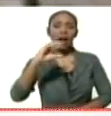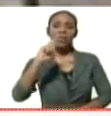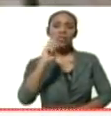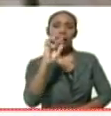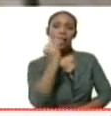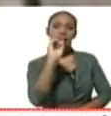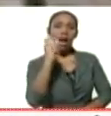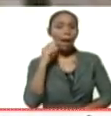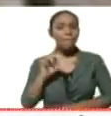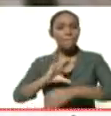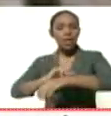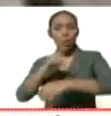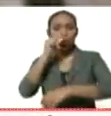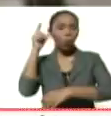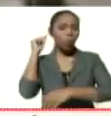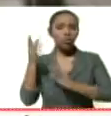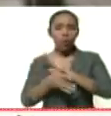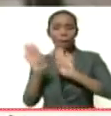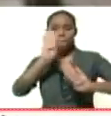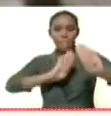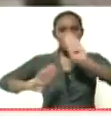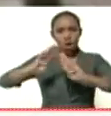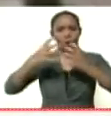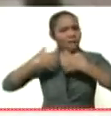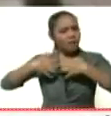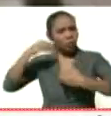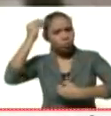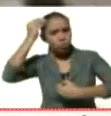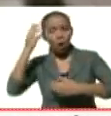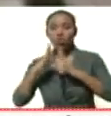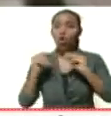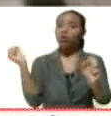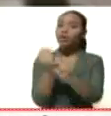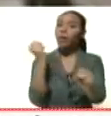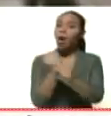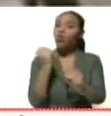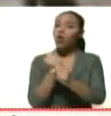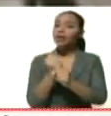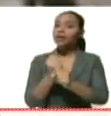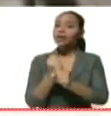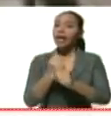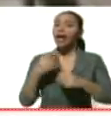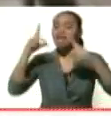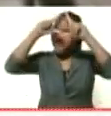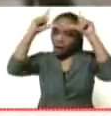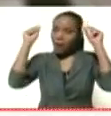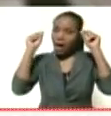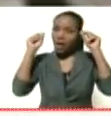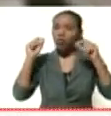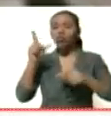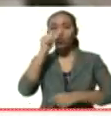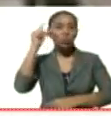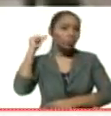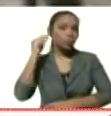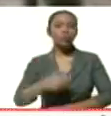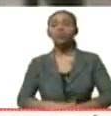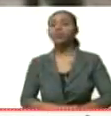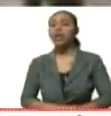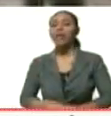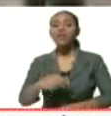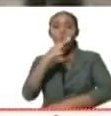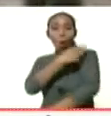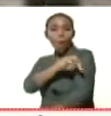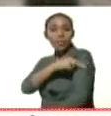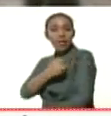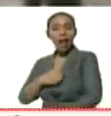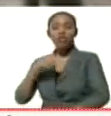médicos, médicas, bioanalistas, todos los trabajadores y trabajadoras, enfermeros, enfermeras de los